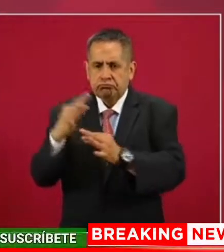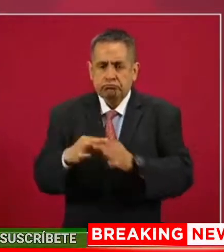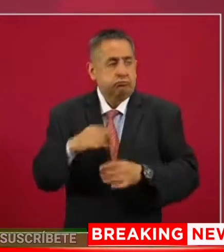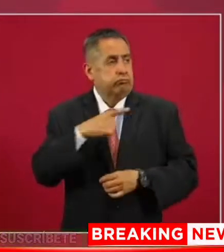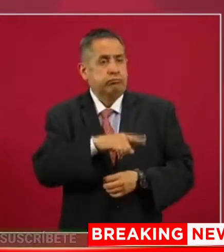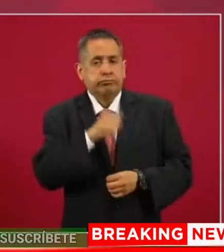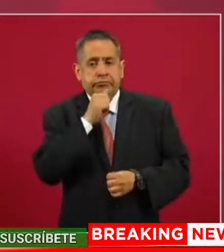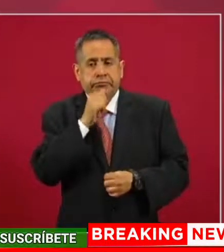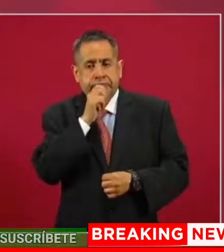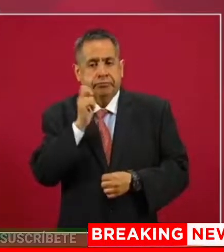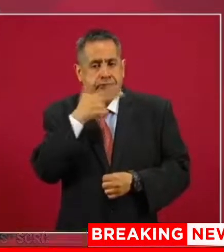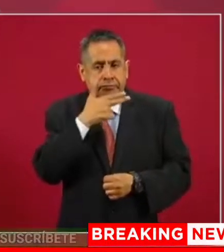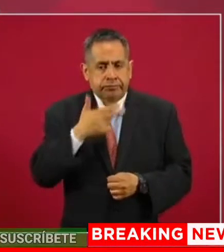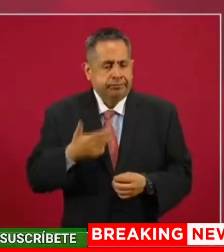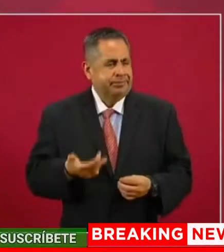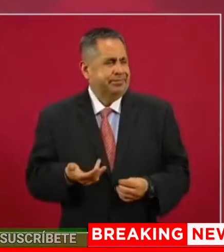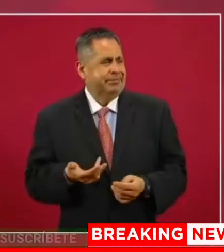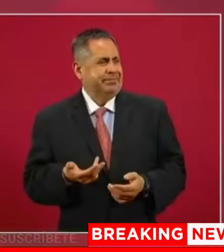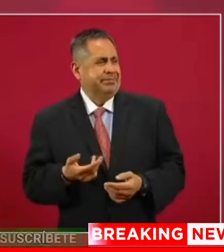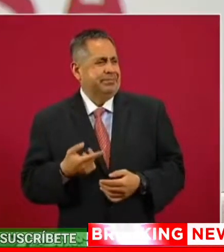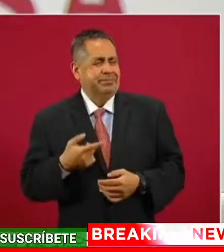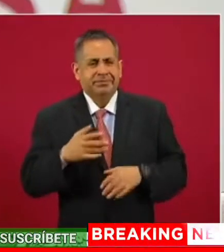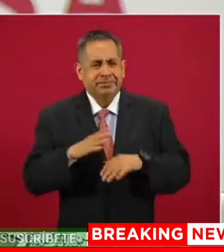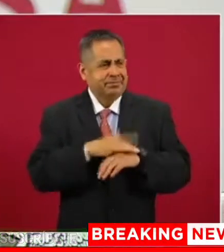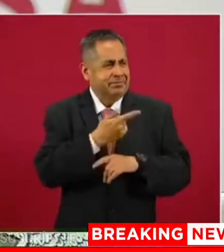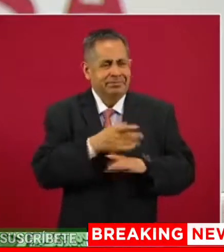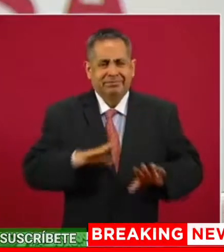¿Pero por qué esta actitud?